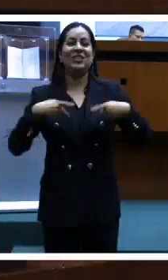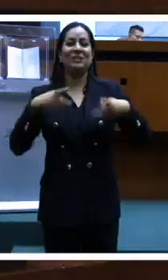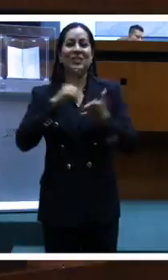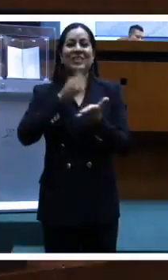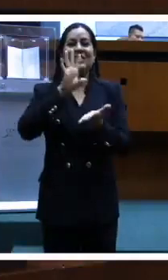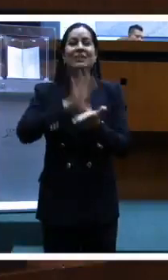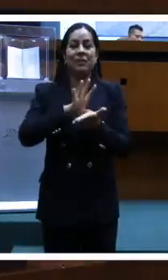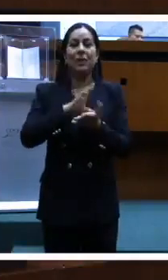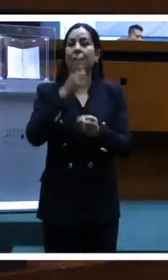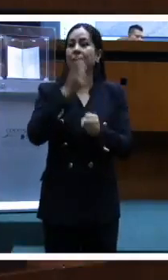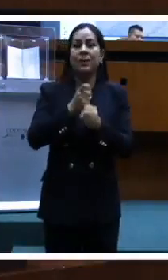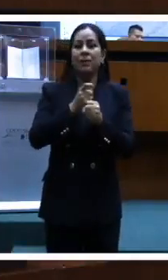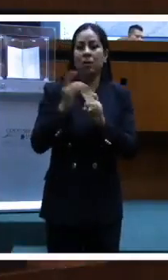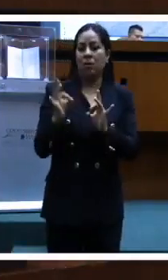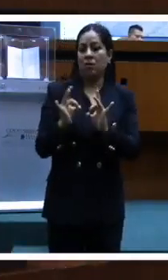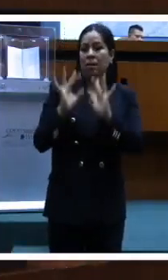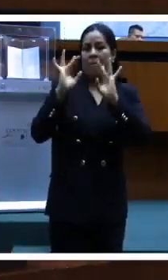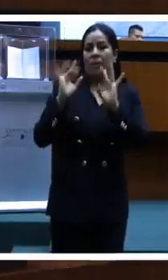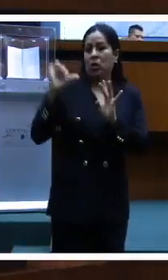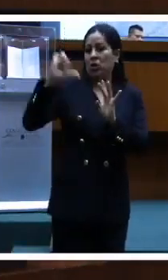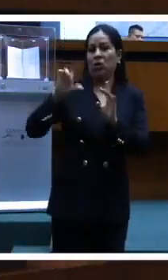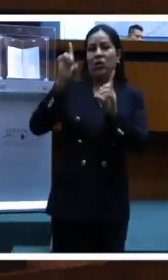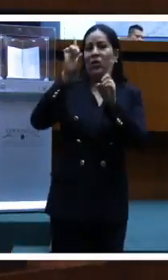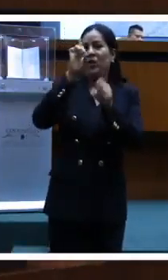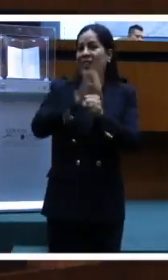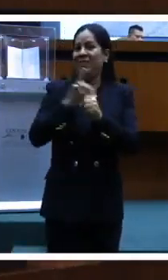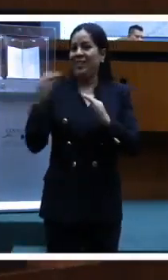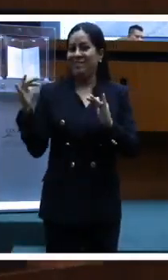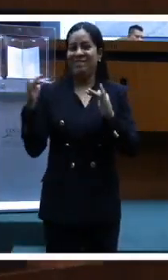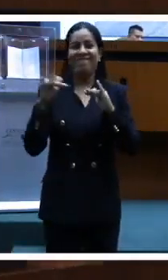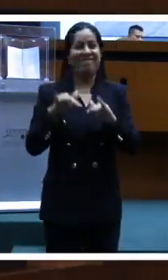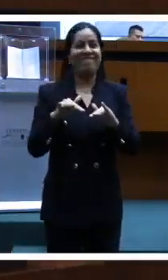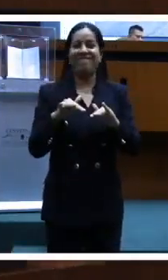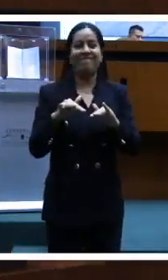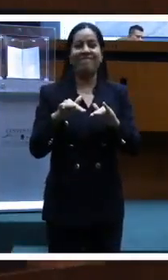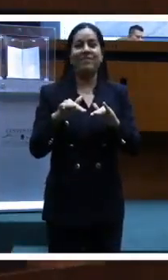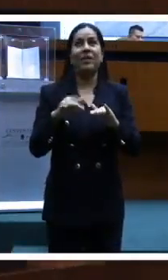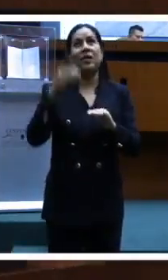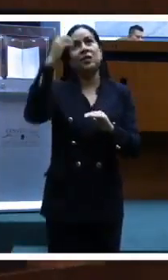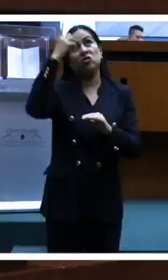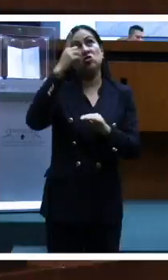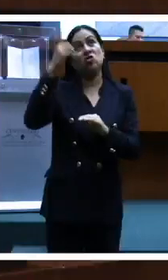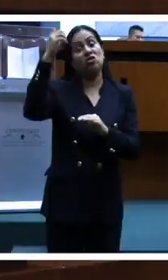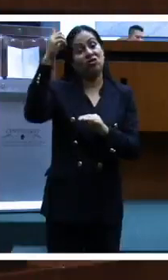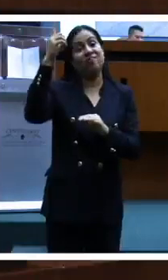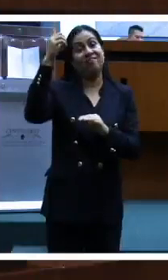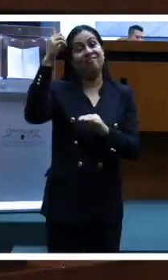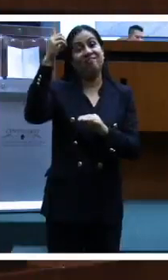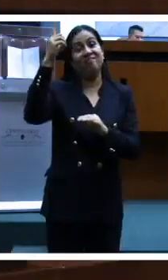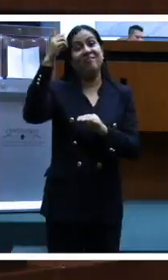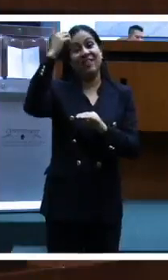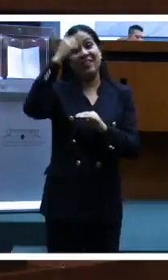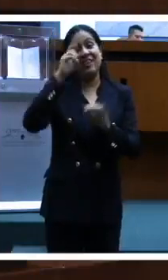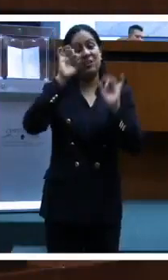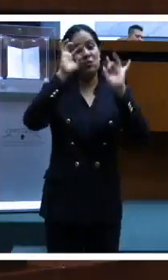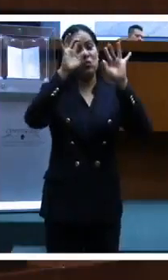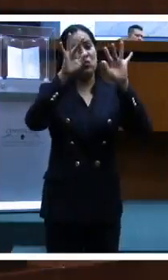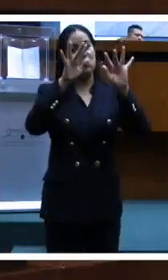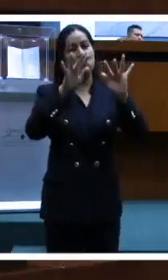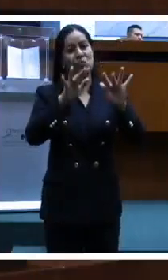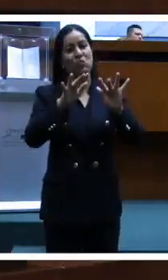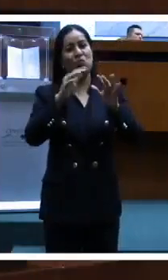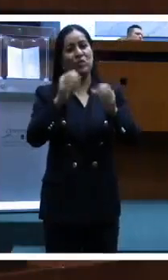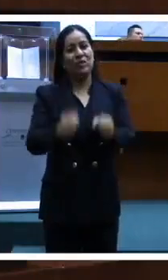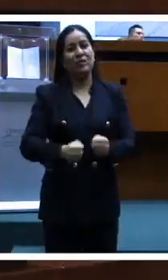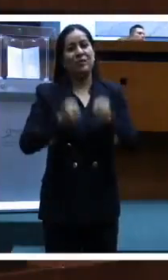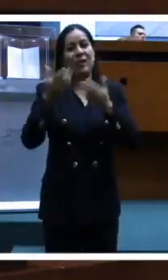primera, creo que no hay casualidades y que estemos el día de hoy aquí. Es por obra de Dios, que nos llena de su amor y fortaleza para